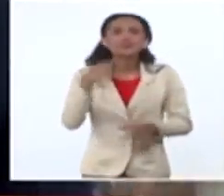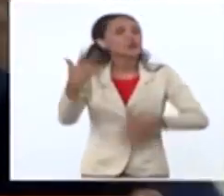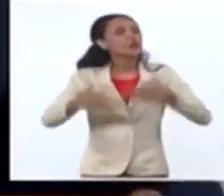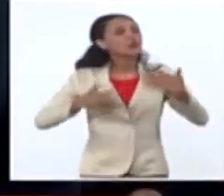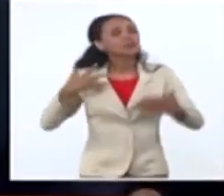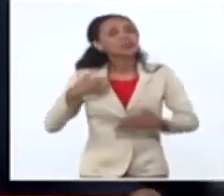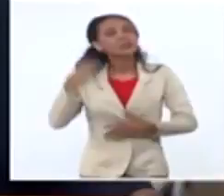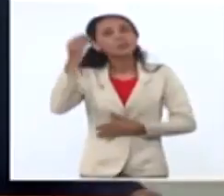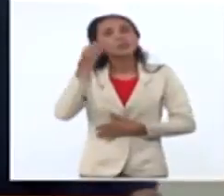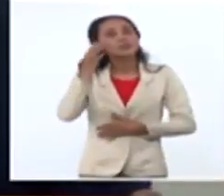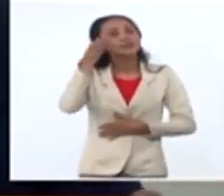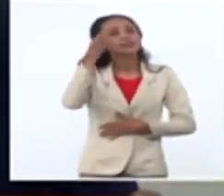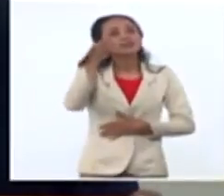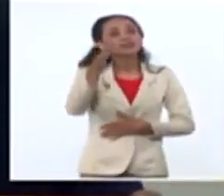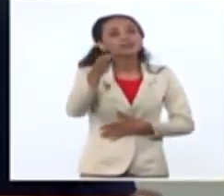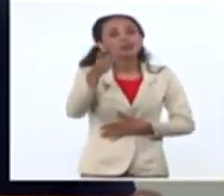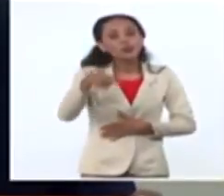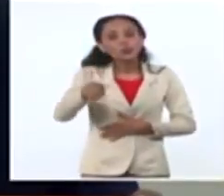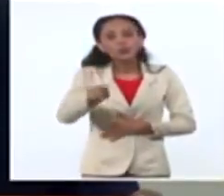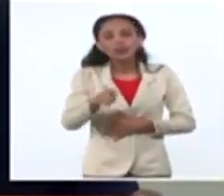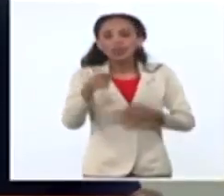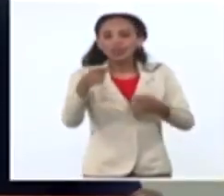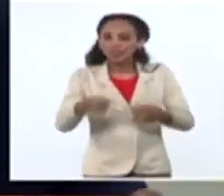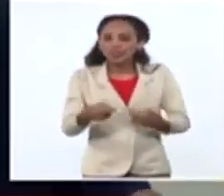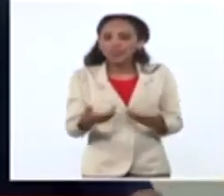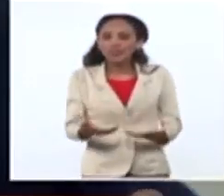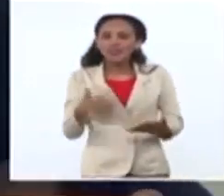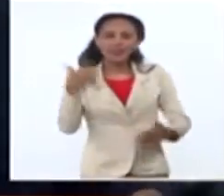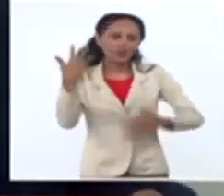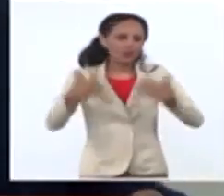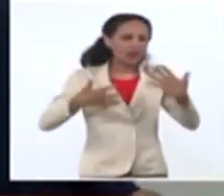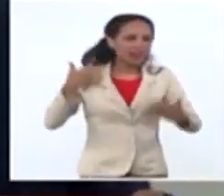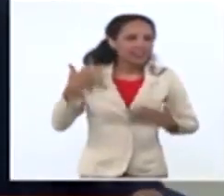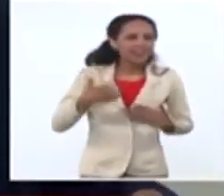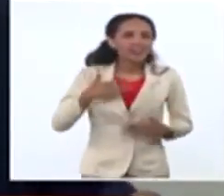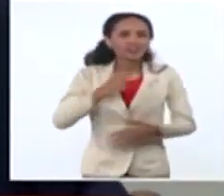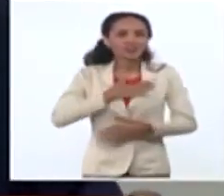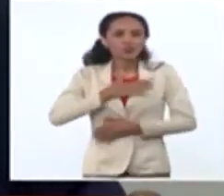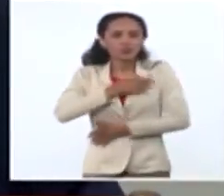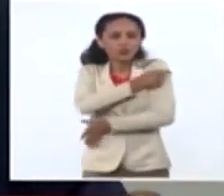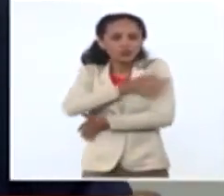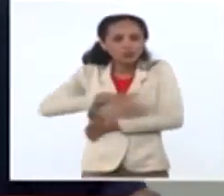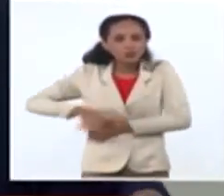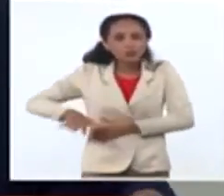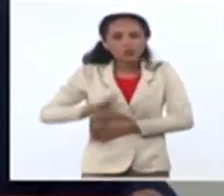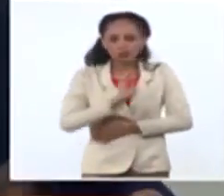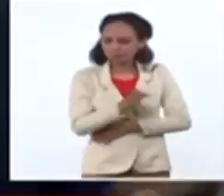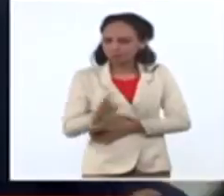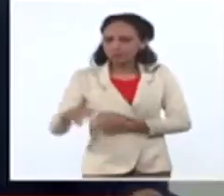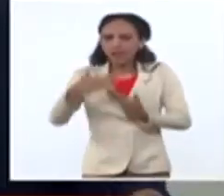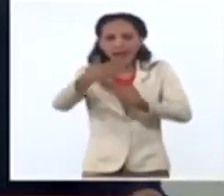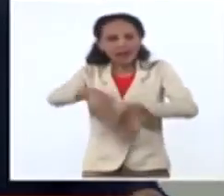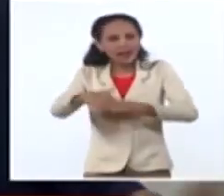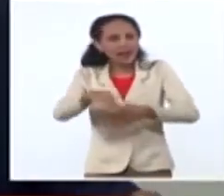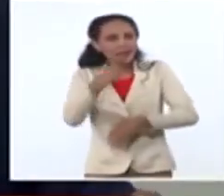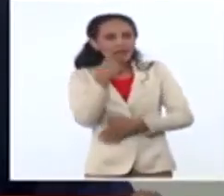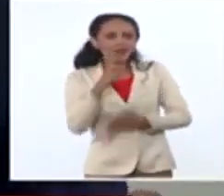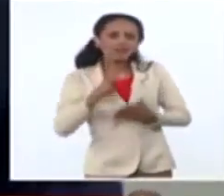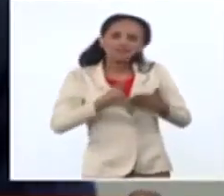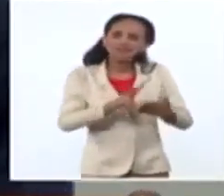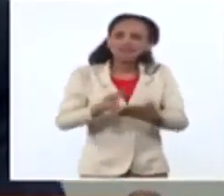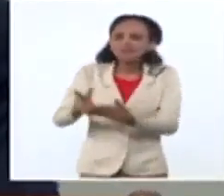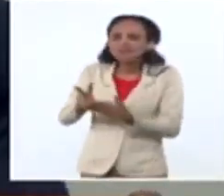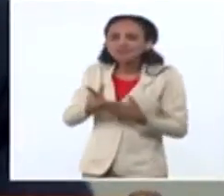esperanza a que se sumen al júbilo de nuestro pueblo, recorran nuestras calles, asistan a los